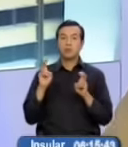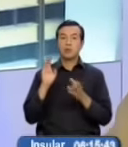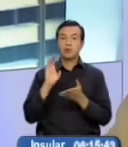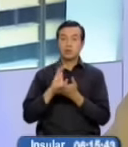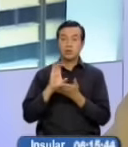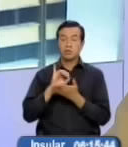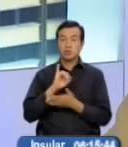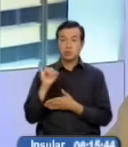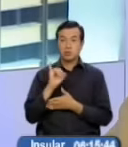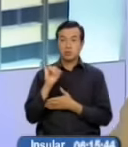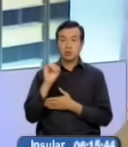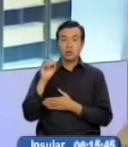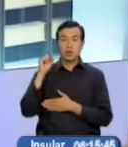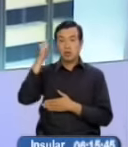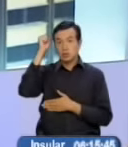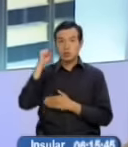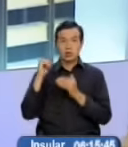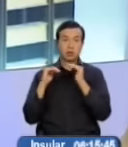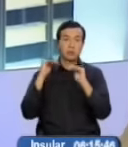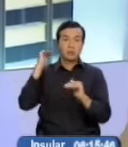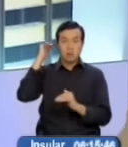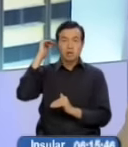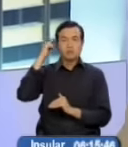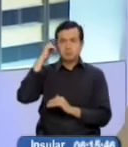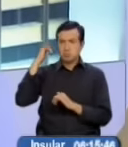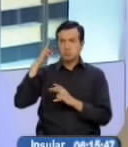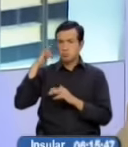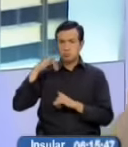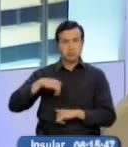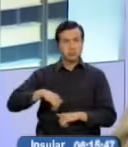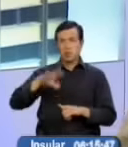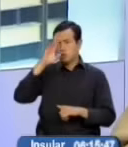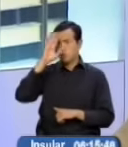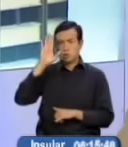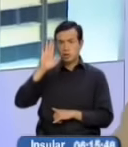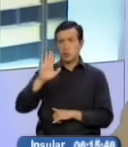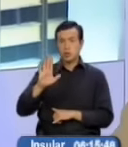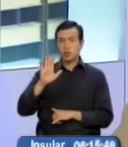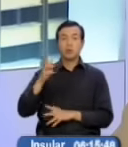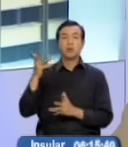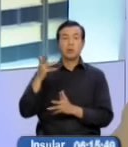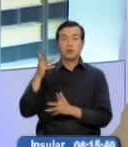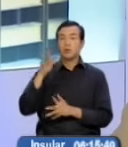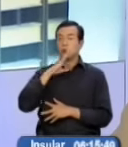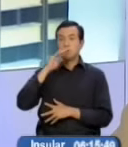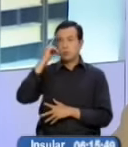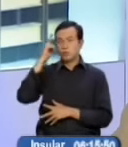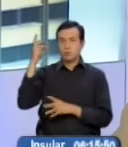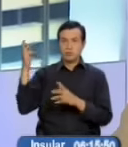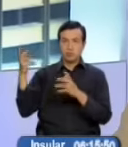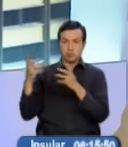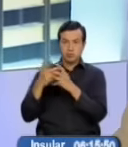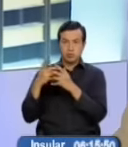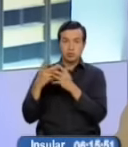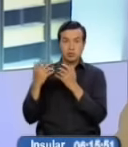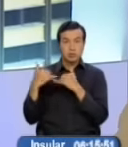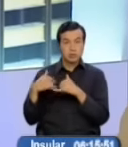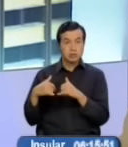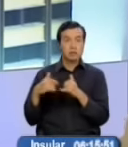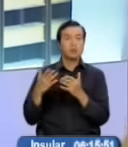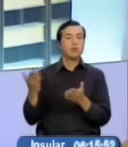izquierda que en la sierra ha predominado y que yo creo que sigue predominando y que fue adherido a Rafael Correa.